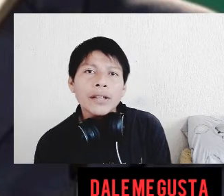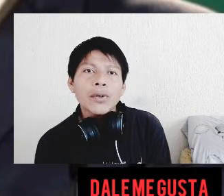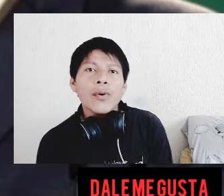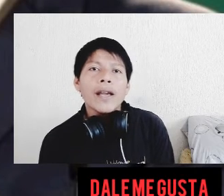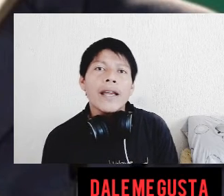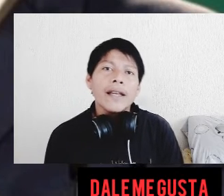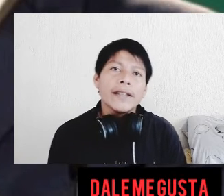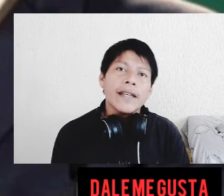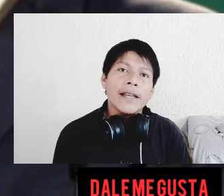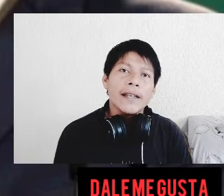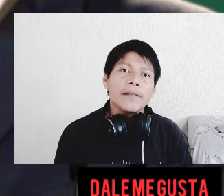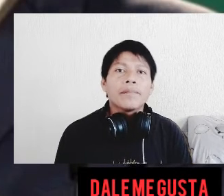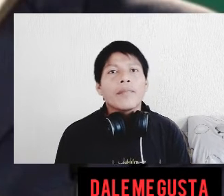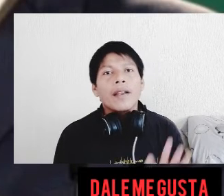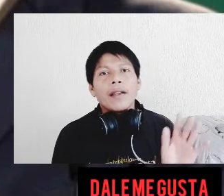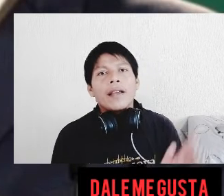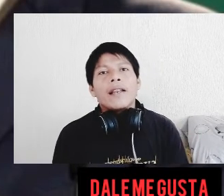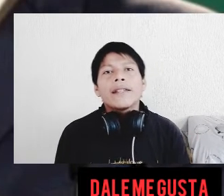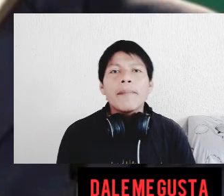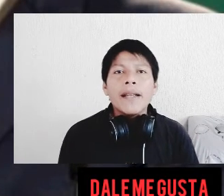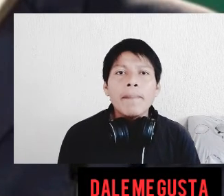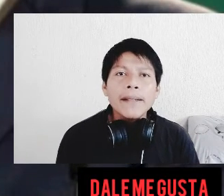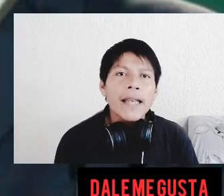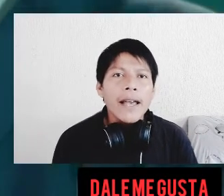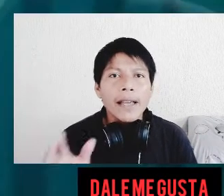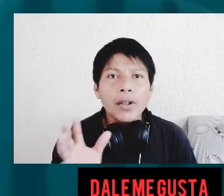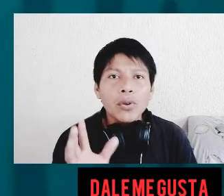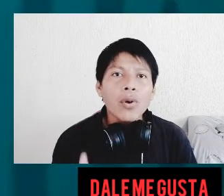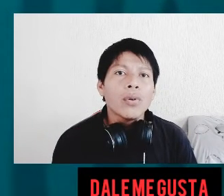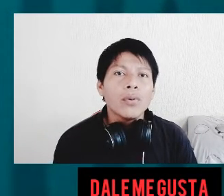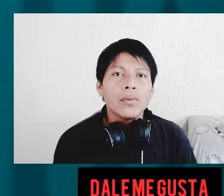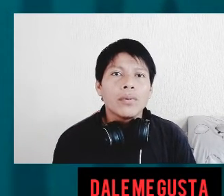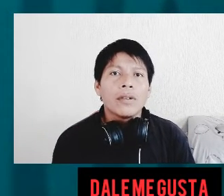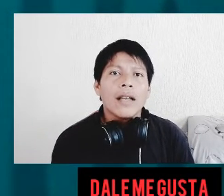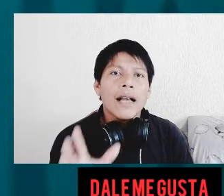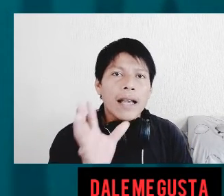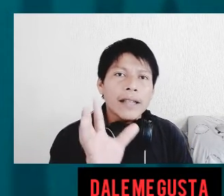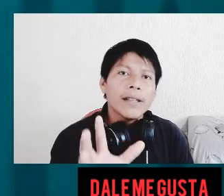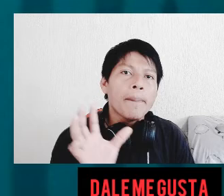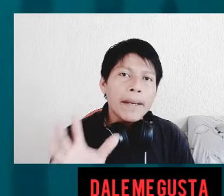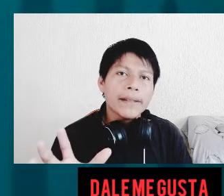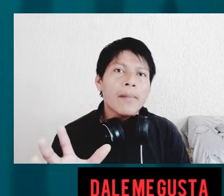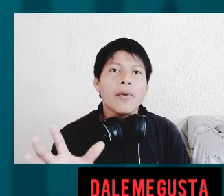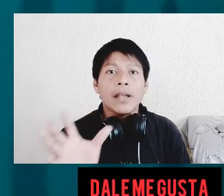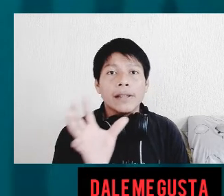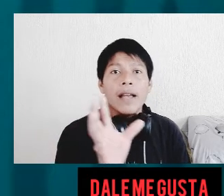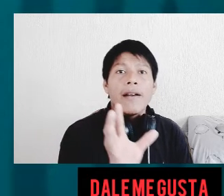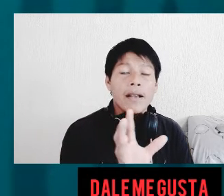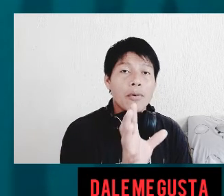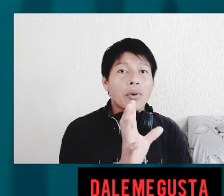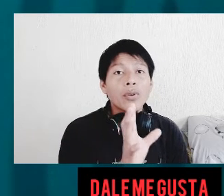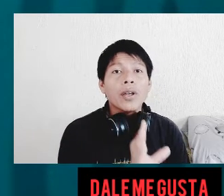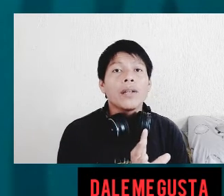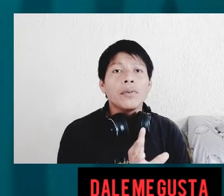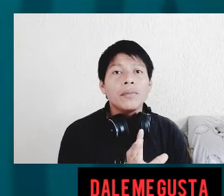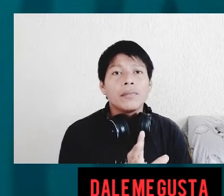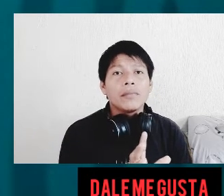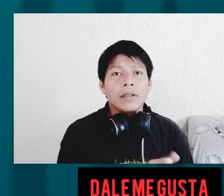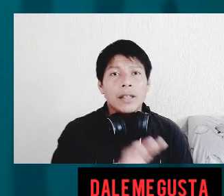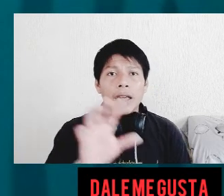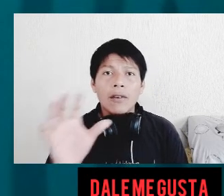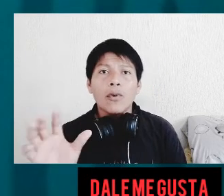dijo esto la semana pasada en torno a este préstamo que está